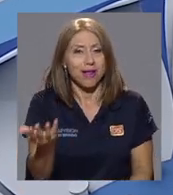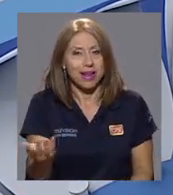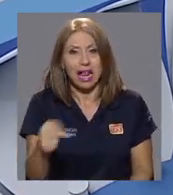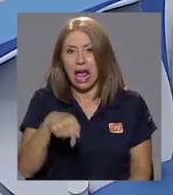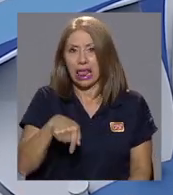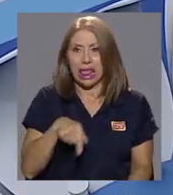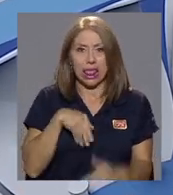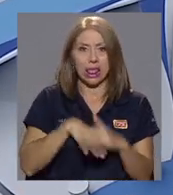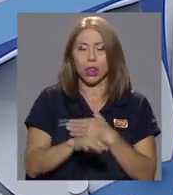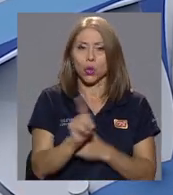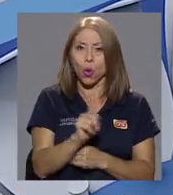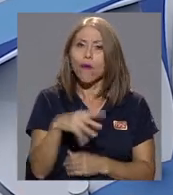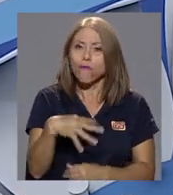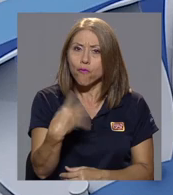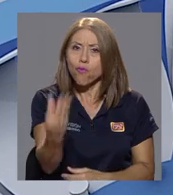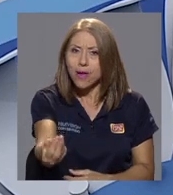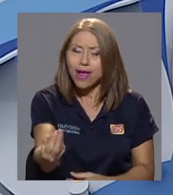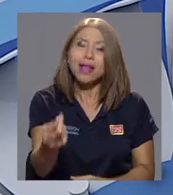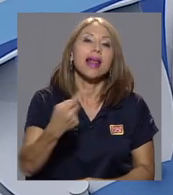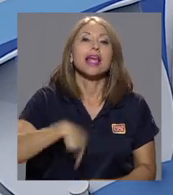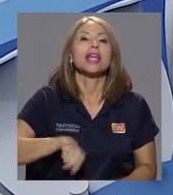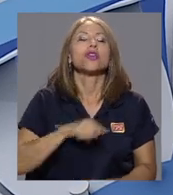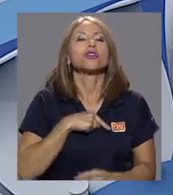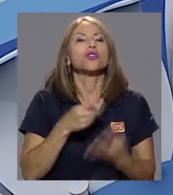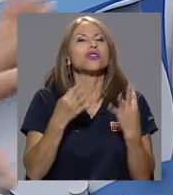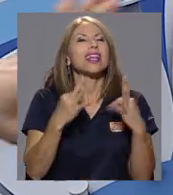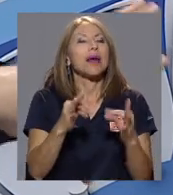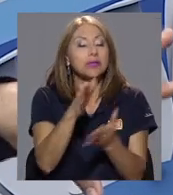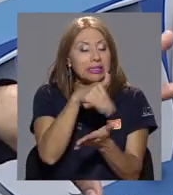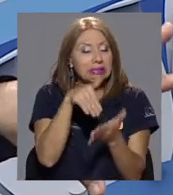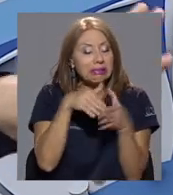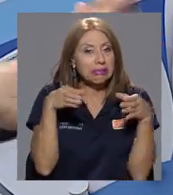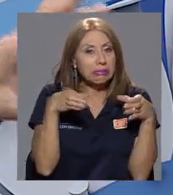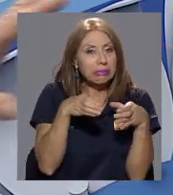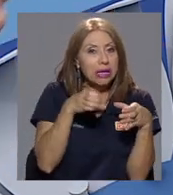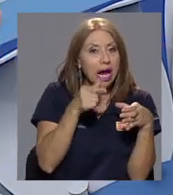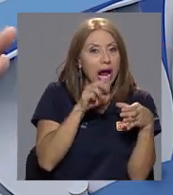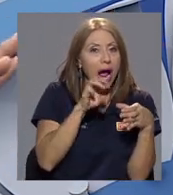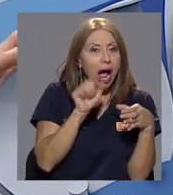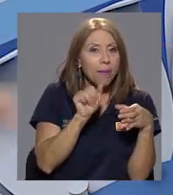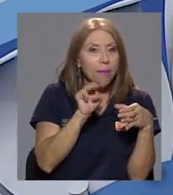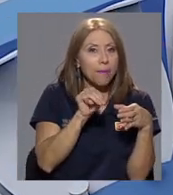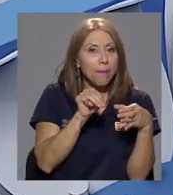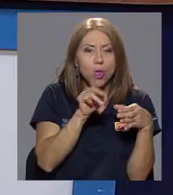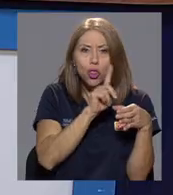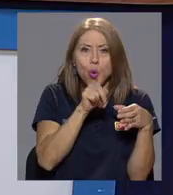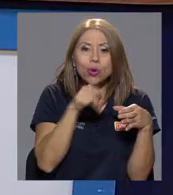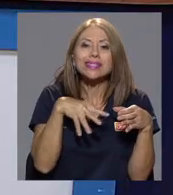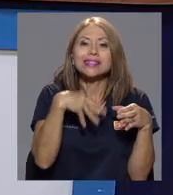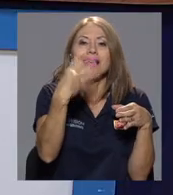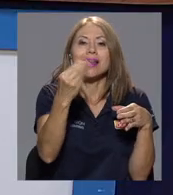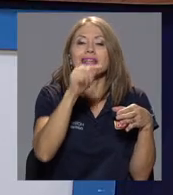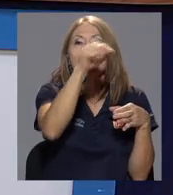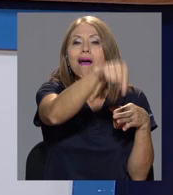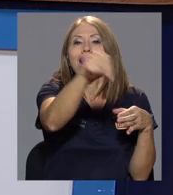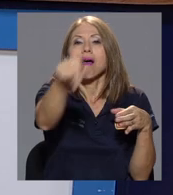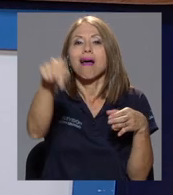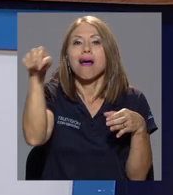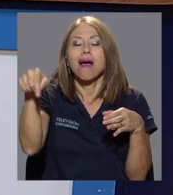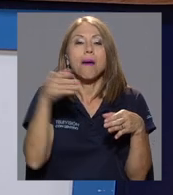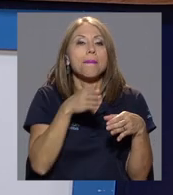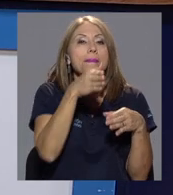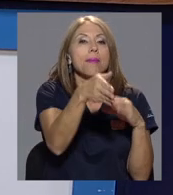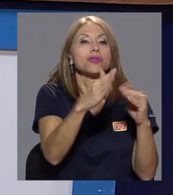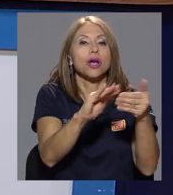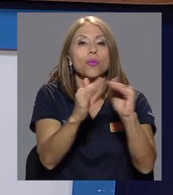y precisamente tratamos de salir del gran área metropolitana lo más entonces vamos a comunidades vamos las